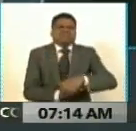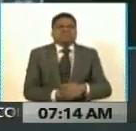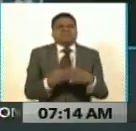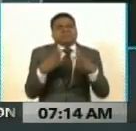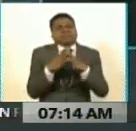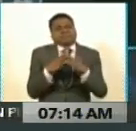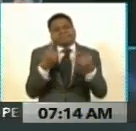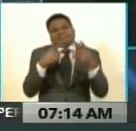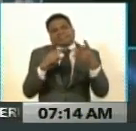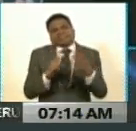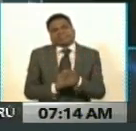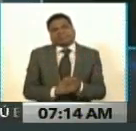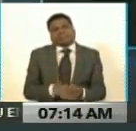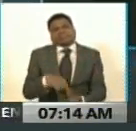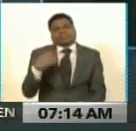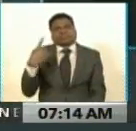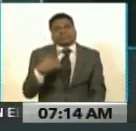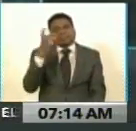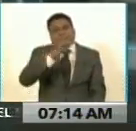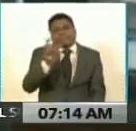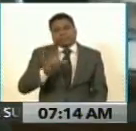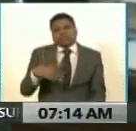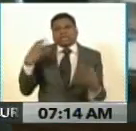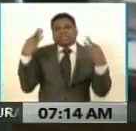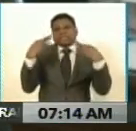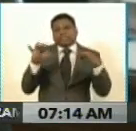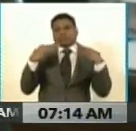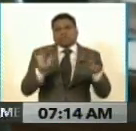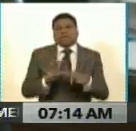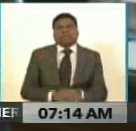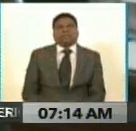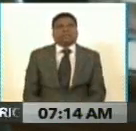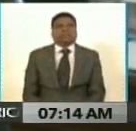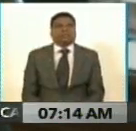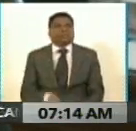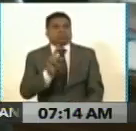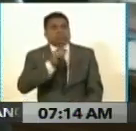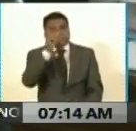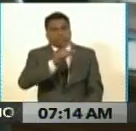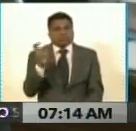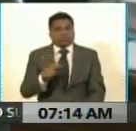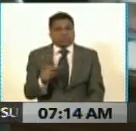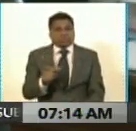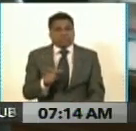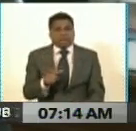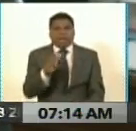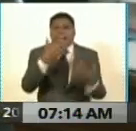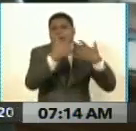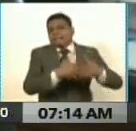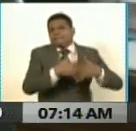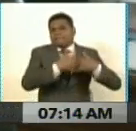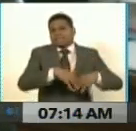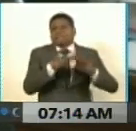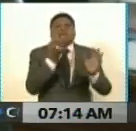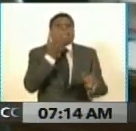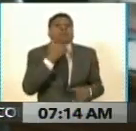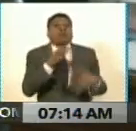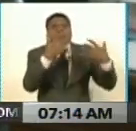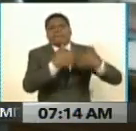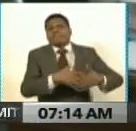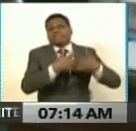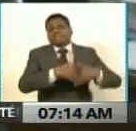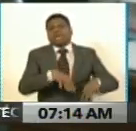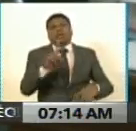transacciones son de personas naturales no son personas jurídicas no es beneficio a un empresario Un